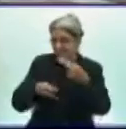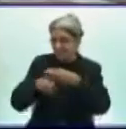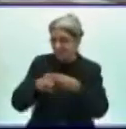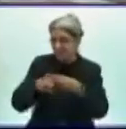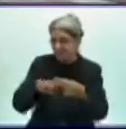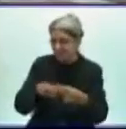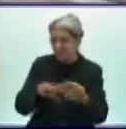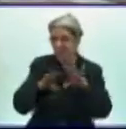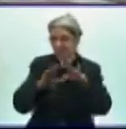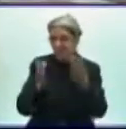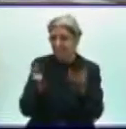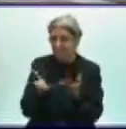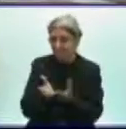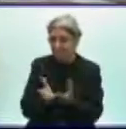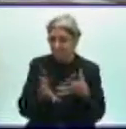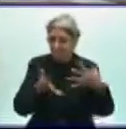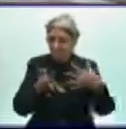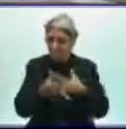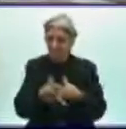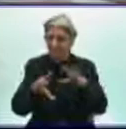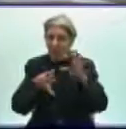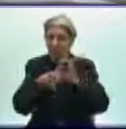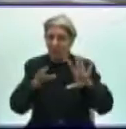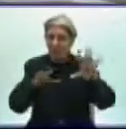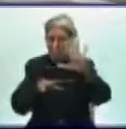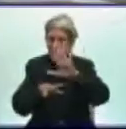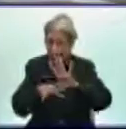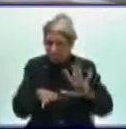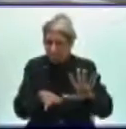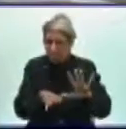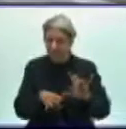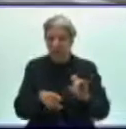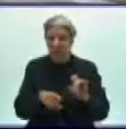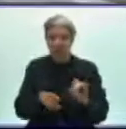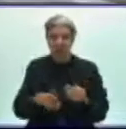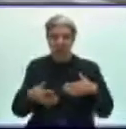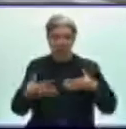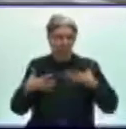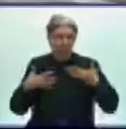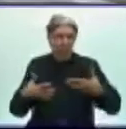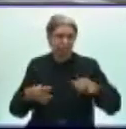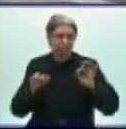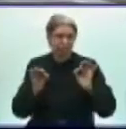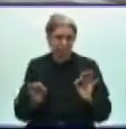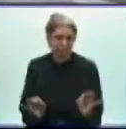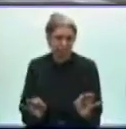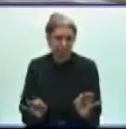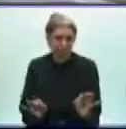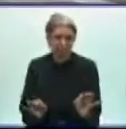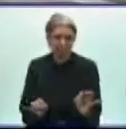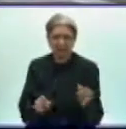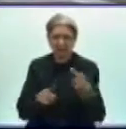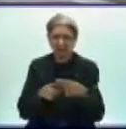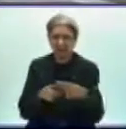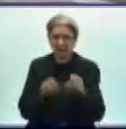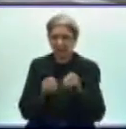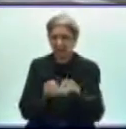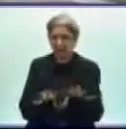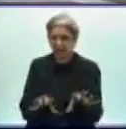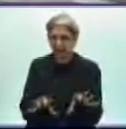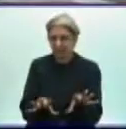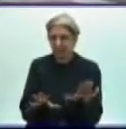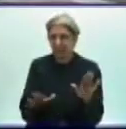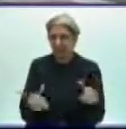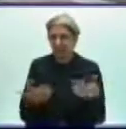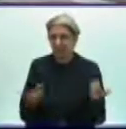relacionados también con la geografía. Además, un evento muy actual y también relacionado con esto de los recursos naturales es el caso de,